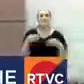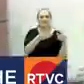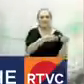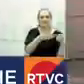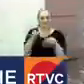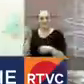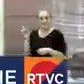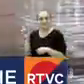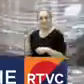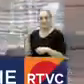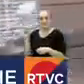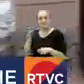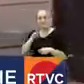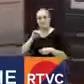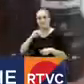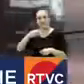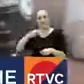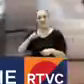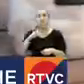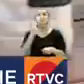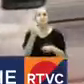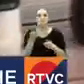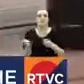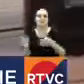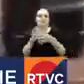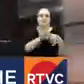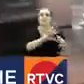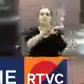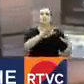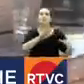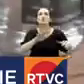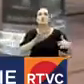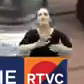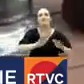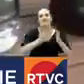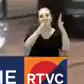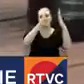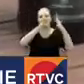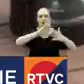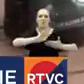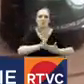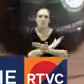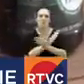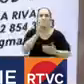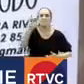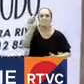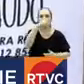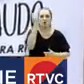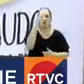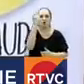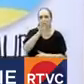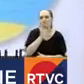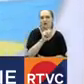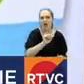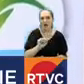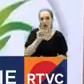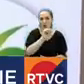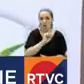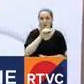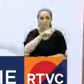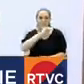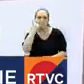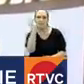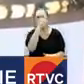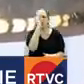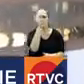sus derivados es el Festival de Música Petronio Álvarez, el cual se realiza en Cali a mediados de agosto. Una de las fiestas más grandes de los pueblos